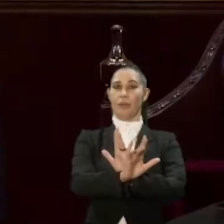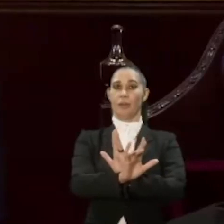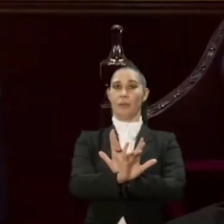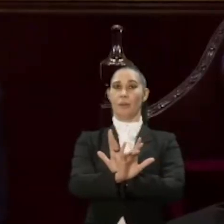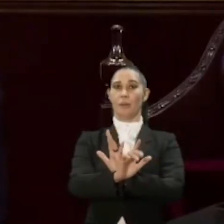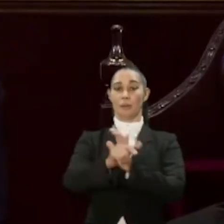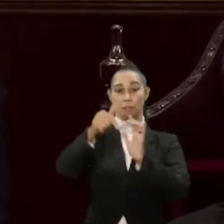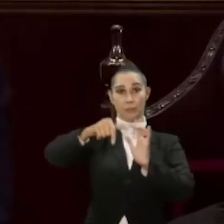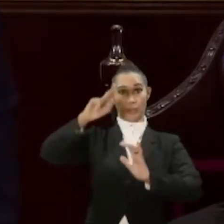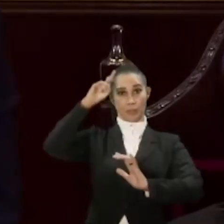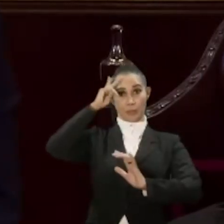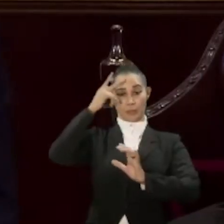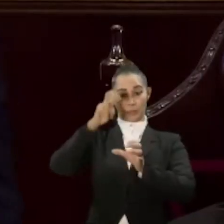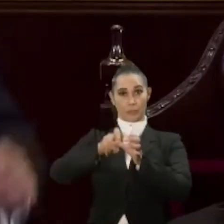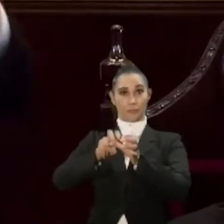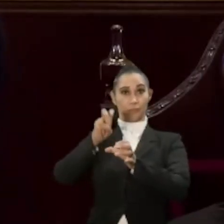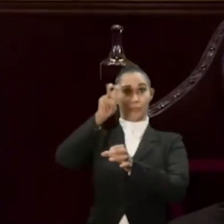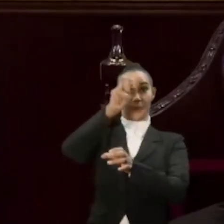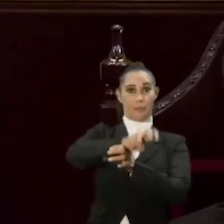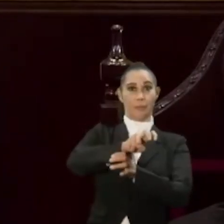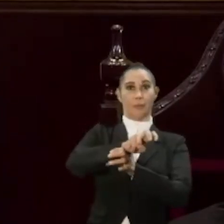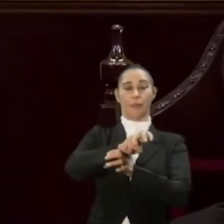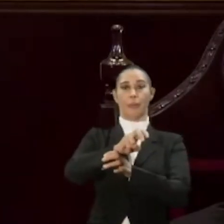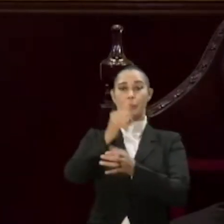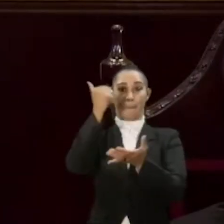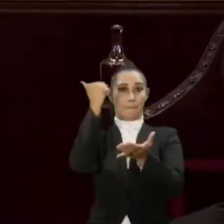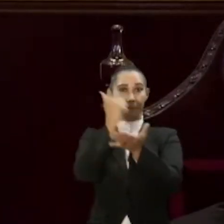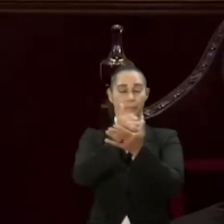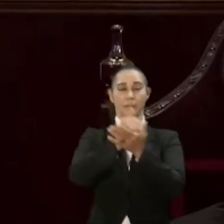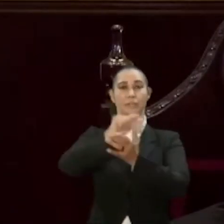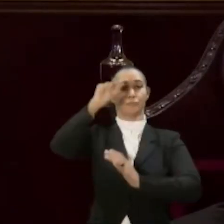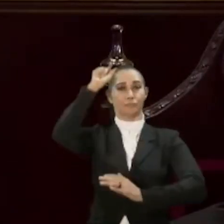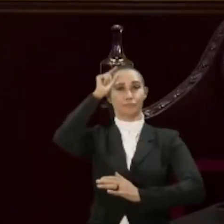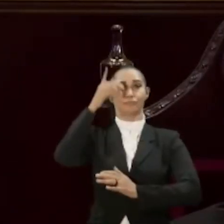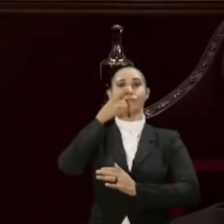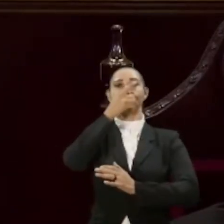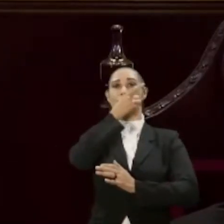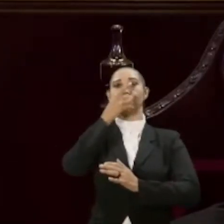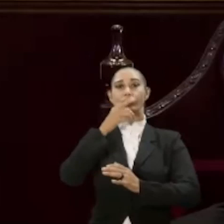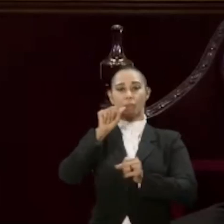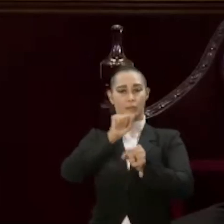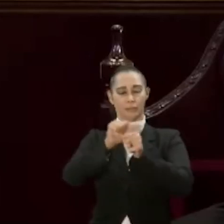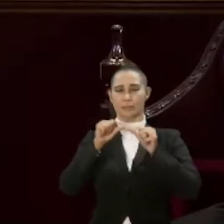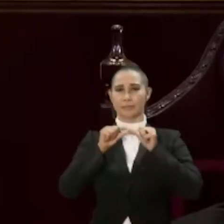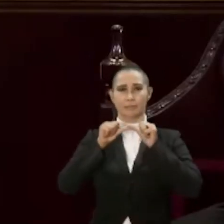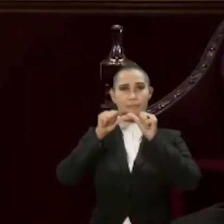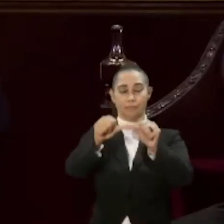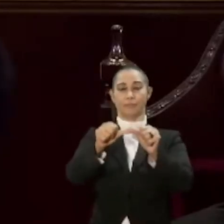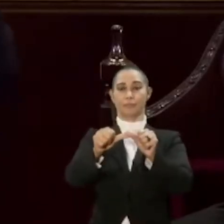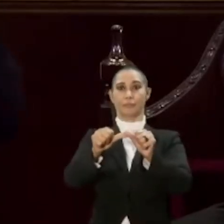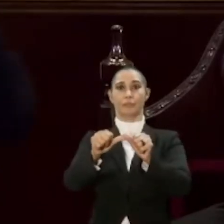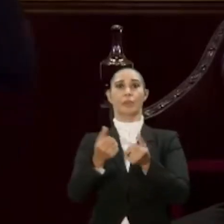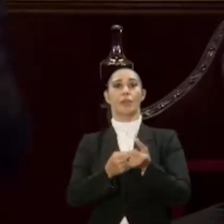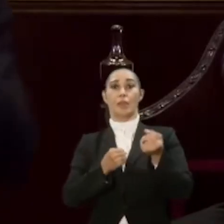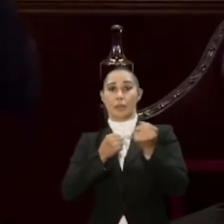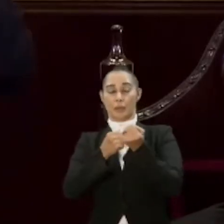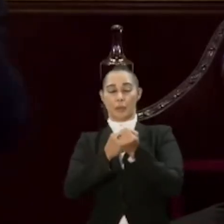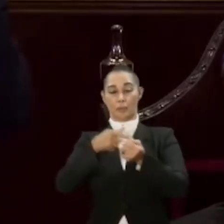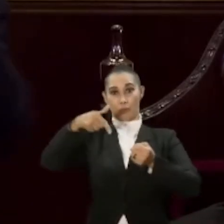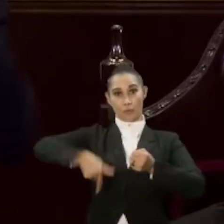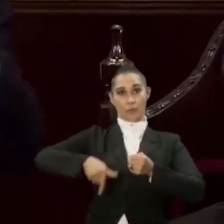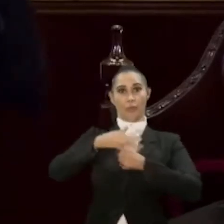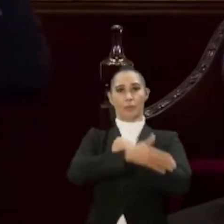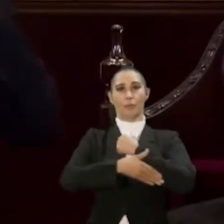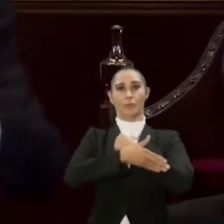que nuestra política migratoria la marca solo el gobierno dominicano y la ejecutaremos siempre en defensa de nuestro país y